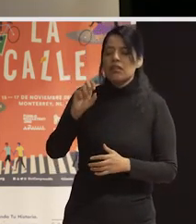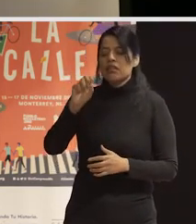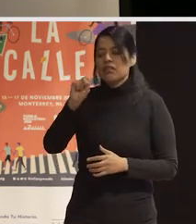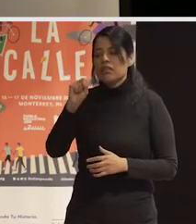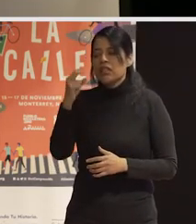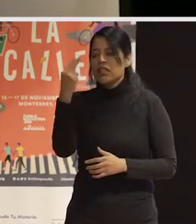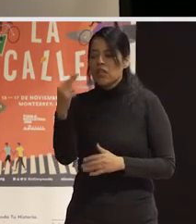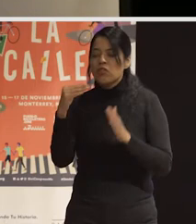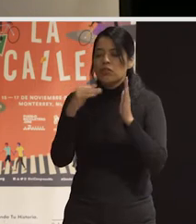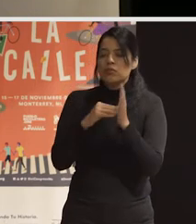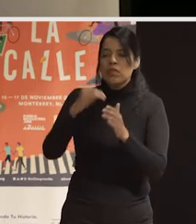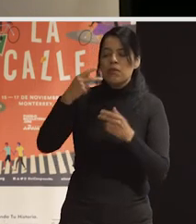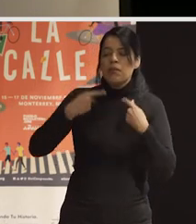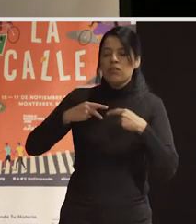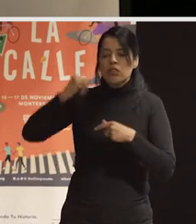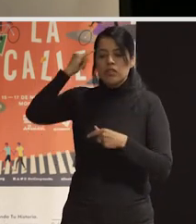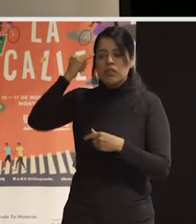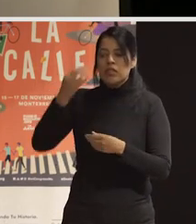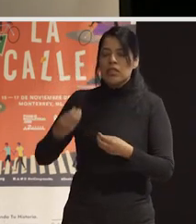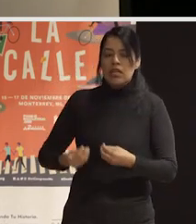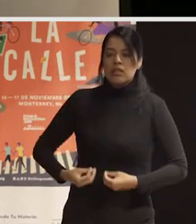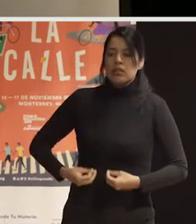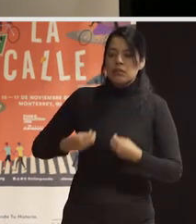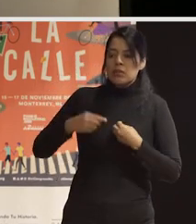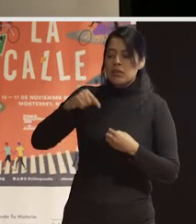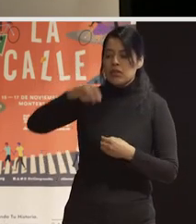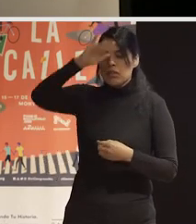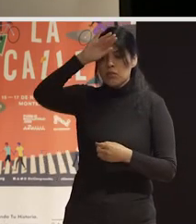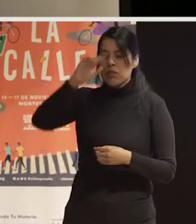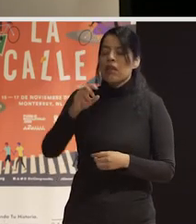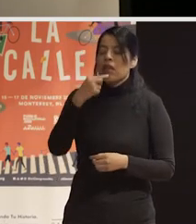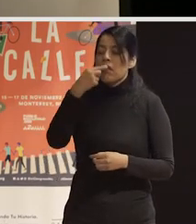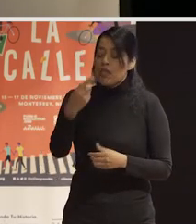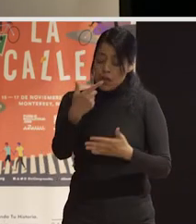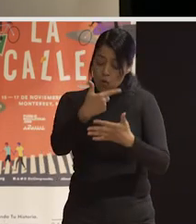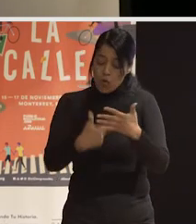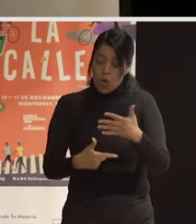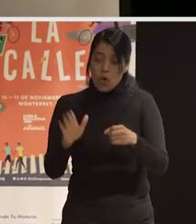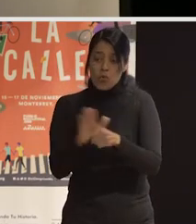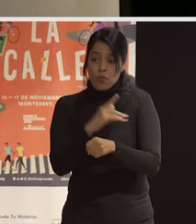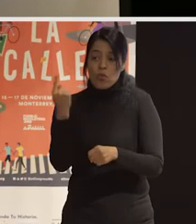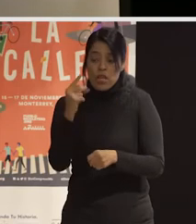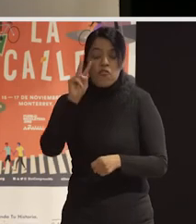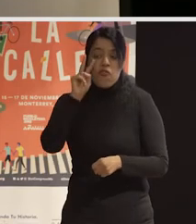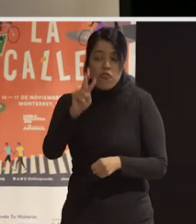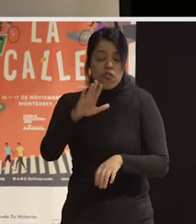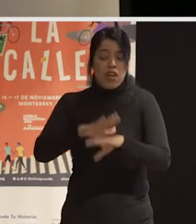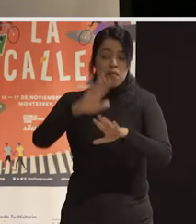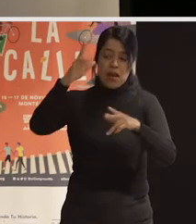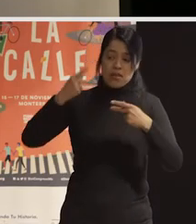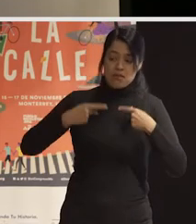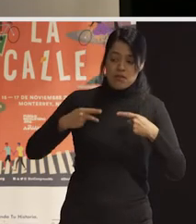indígenas viviendo aquí en nuestra ciudad digo oficialmente porque hay más es evidente que hay más de los censos ya son muy atrasados